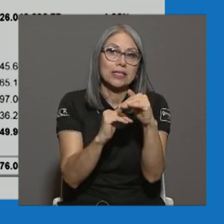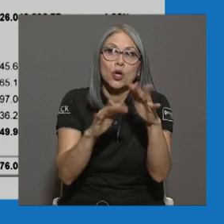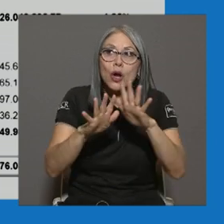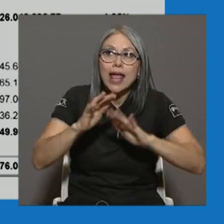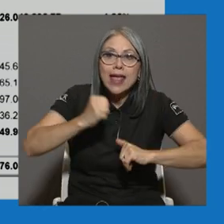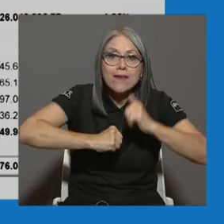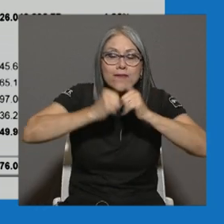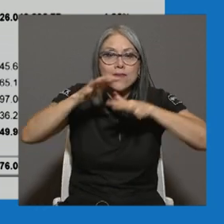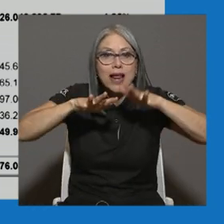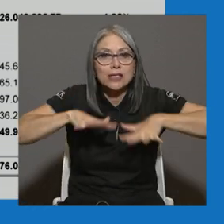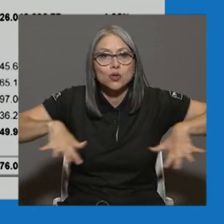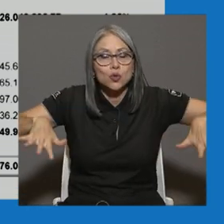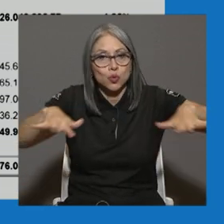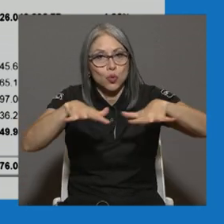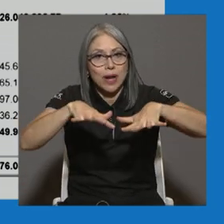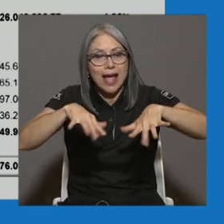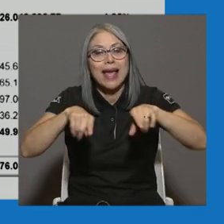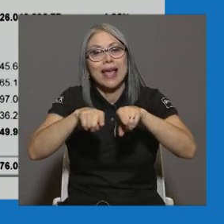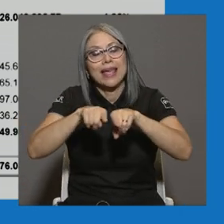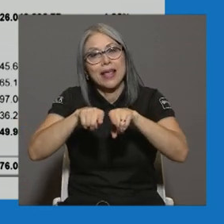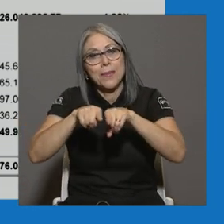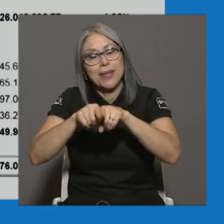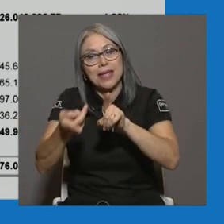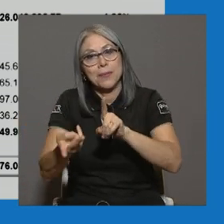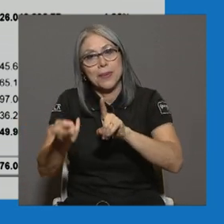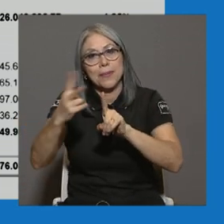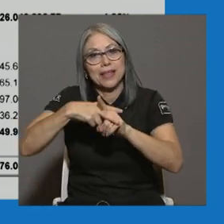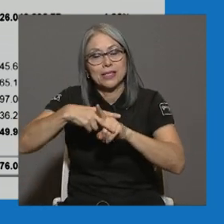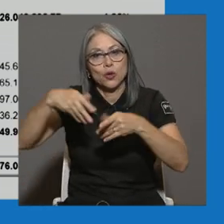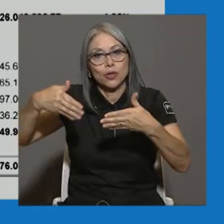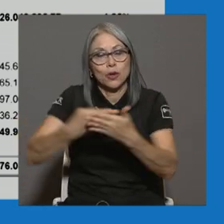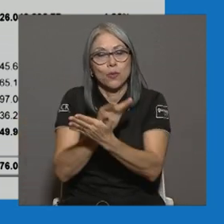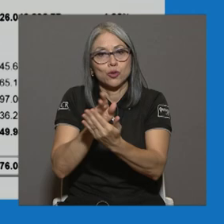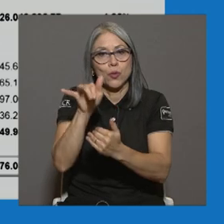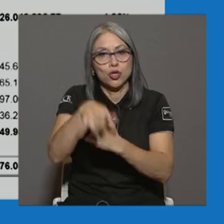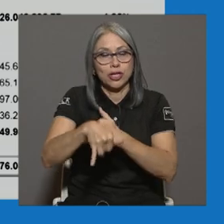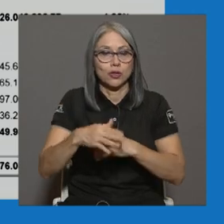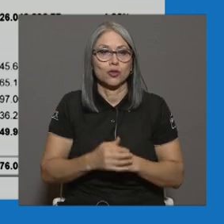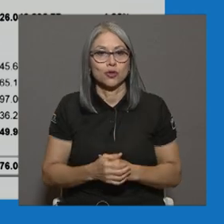infraestructura y la implementación de nuevos proyectos.